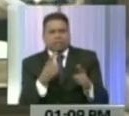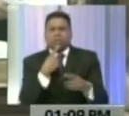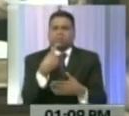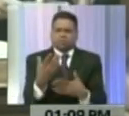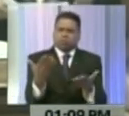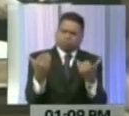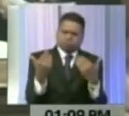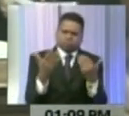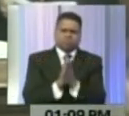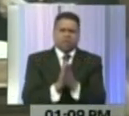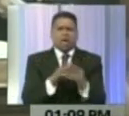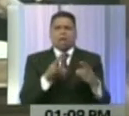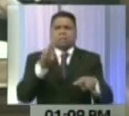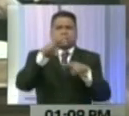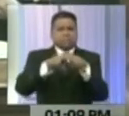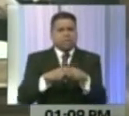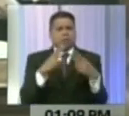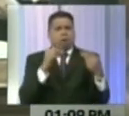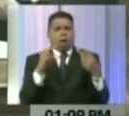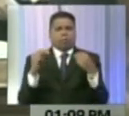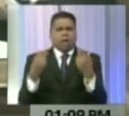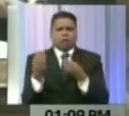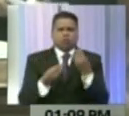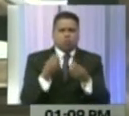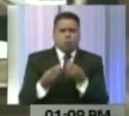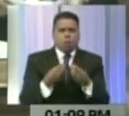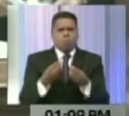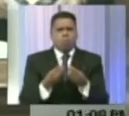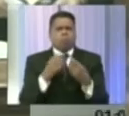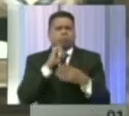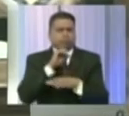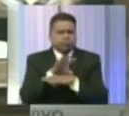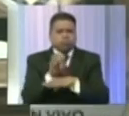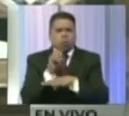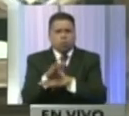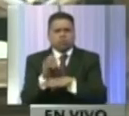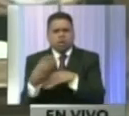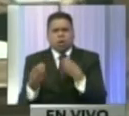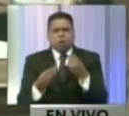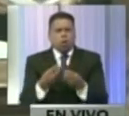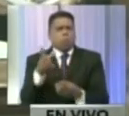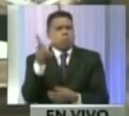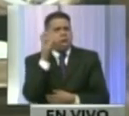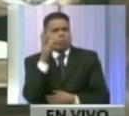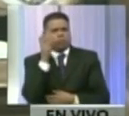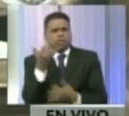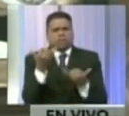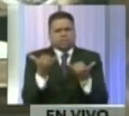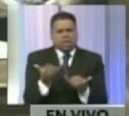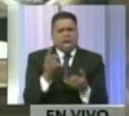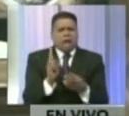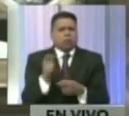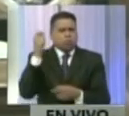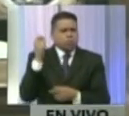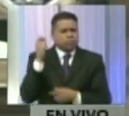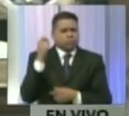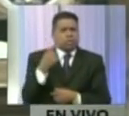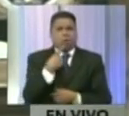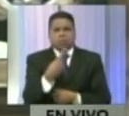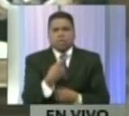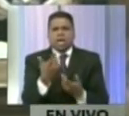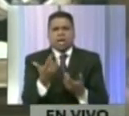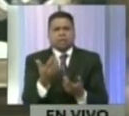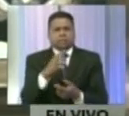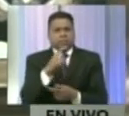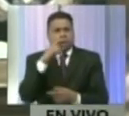decírnosla. Y podamos sentarnos y ustedes decir, hacemos estas recomendaciones. Y yo quisiera escuchar que la Asamblea una vez diga, esta medida que tomó